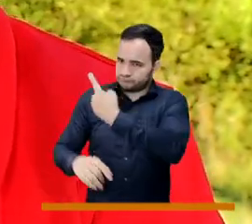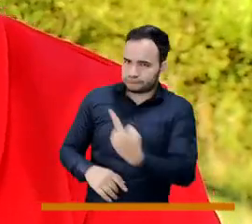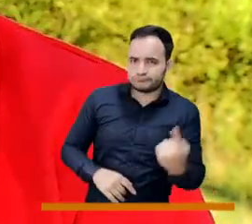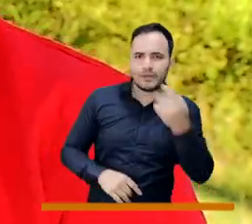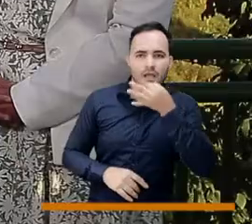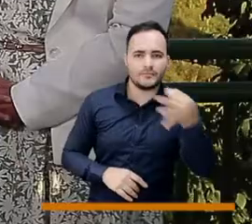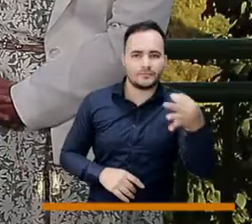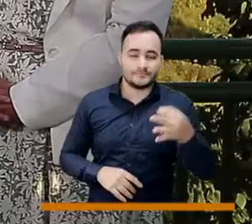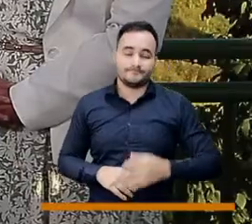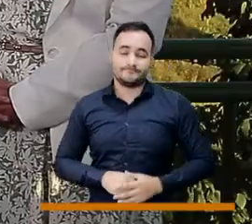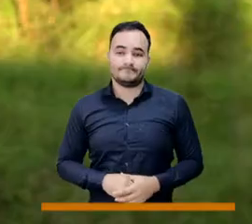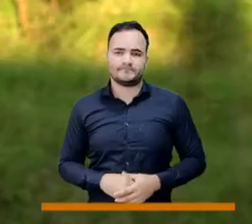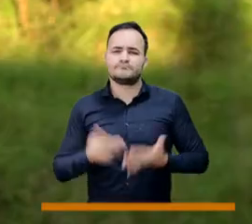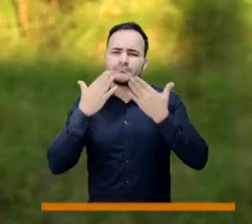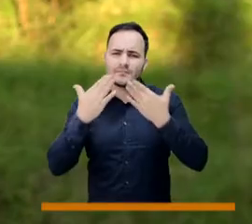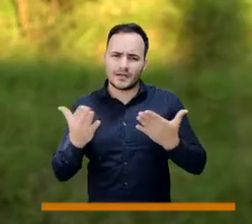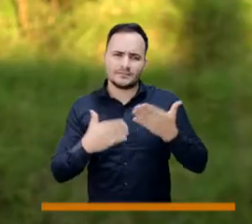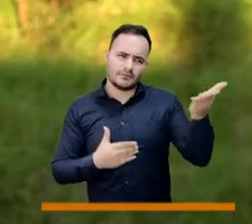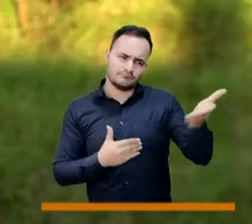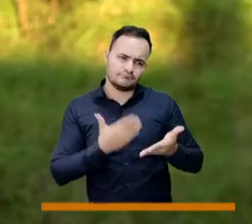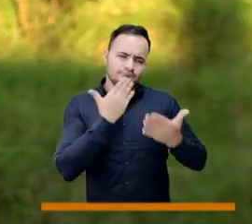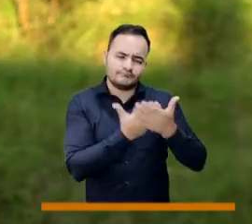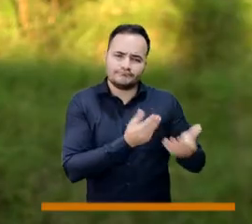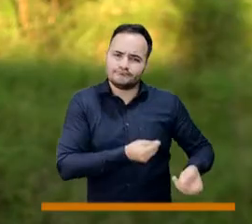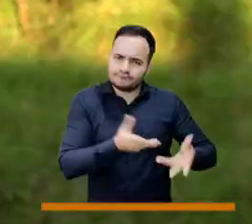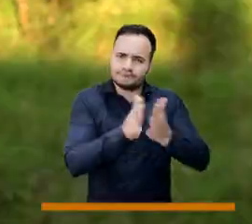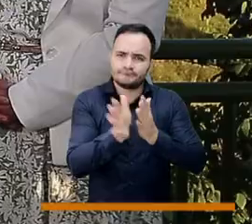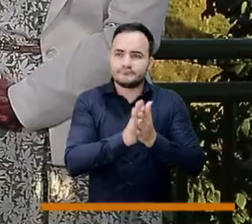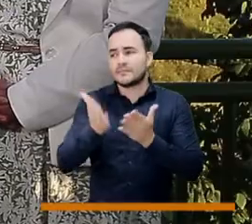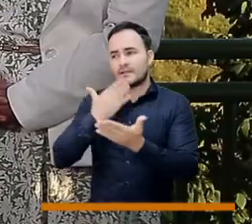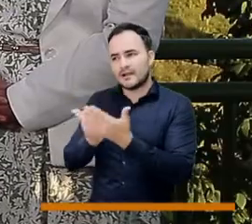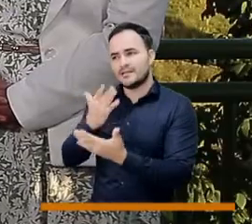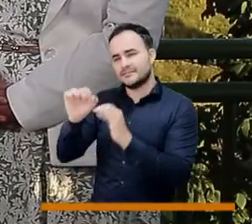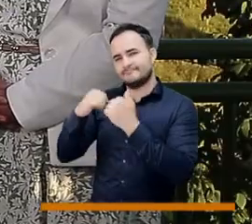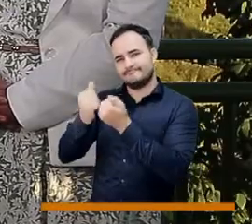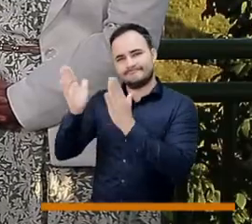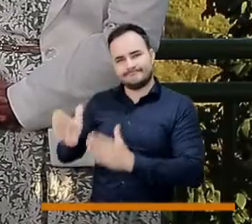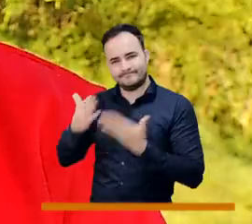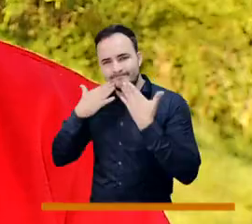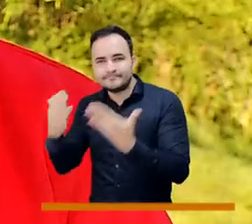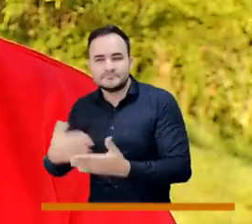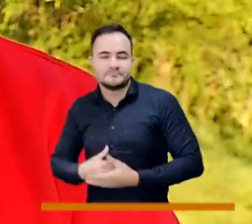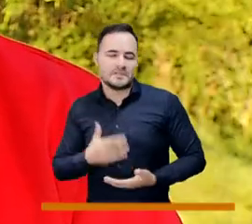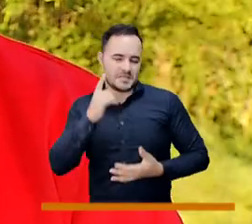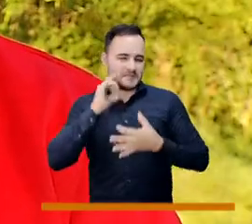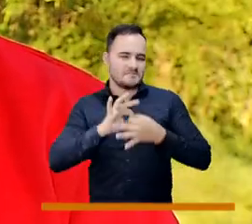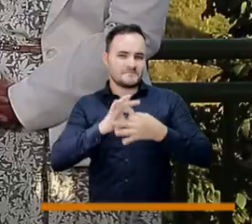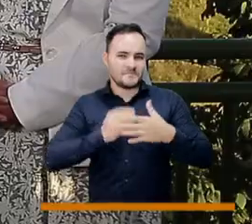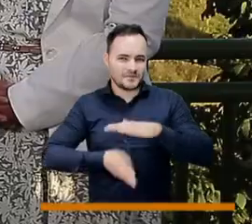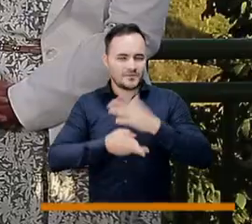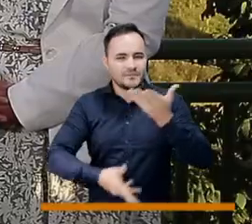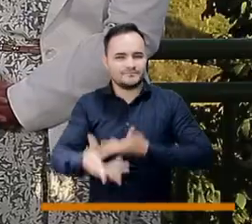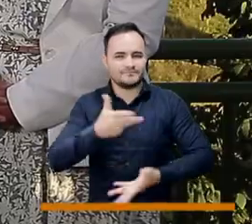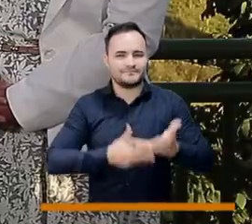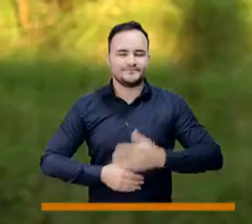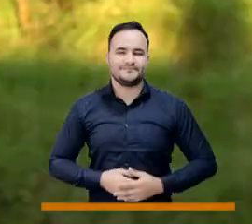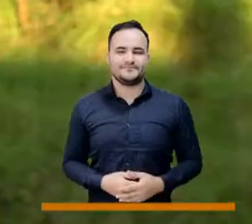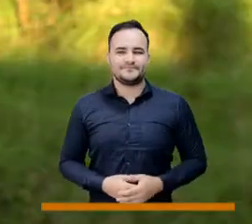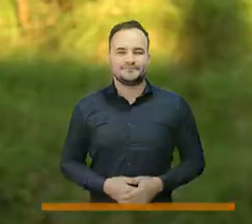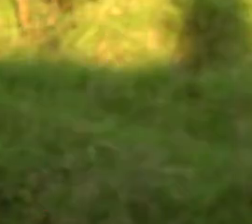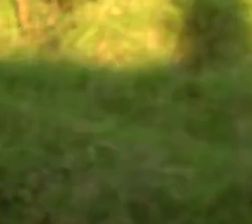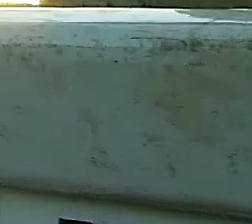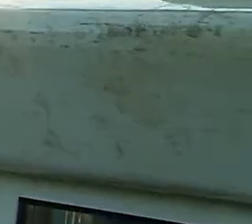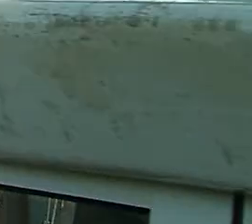efectiva esa denuncia. Muchísimas gracias, Diana, por acompañarnos aquí en De Frente a la Gente, concejal Dora Saldarriaga, y nosotros continuamos con más De